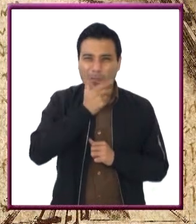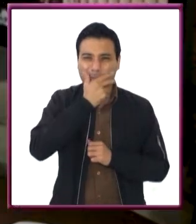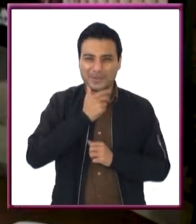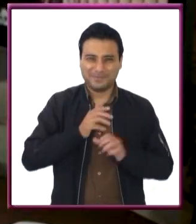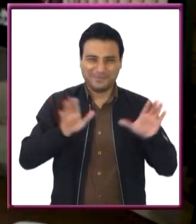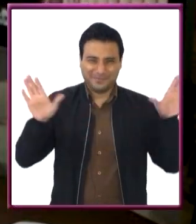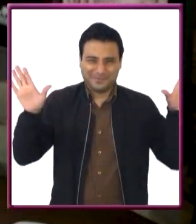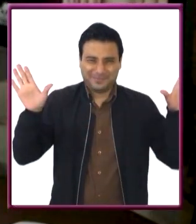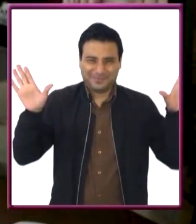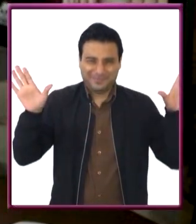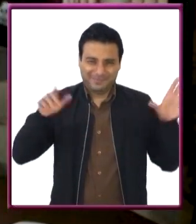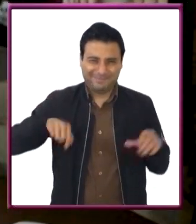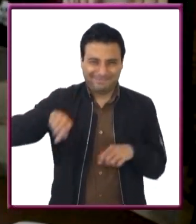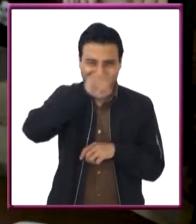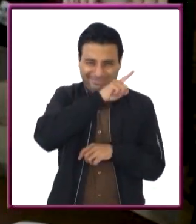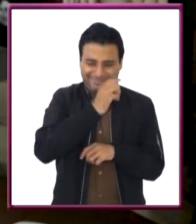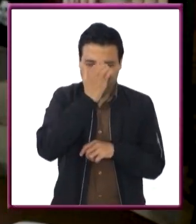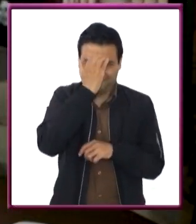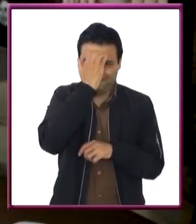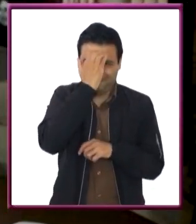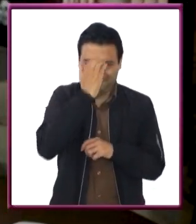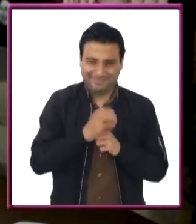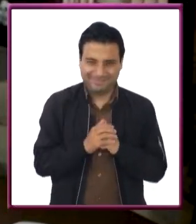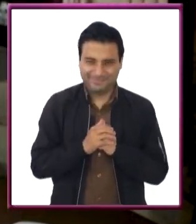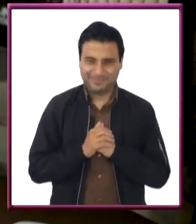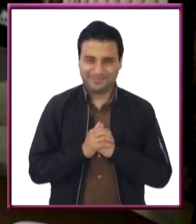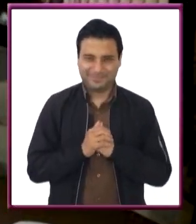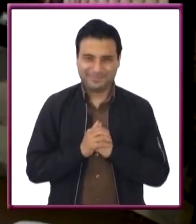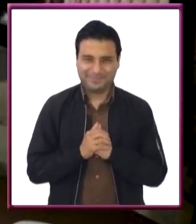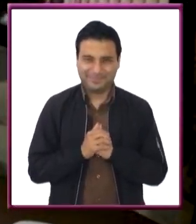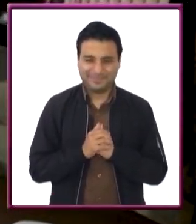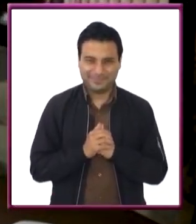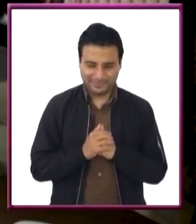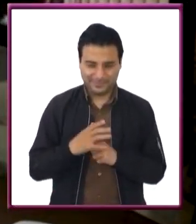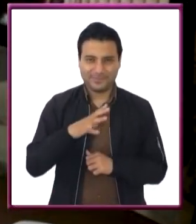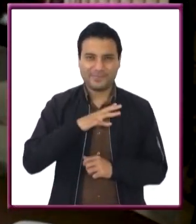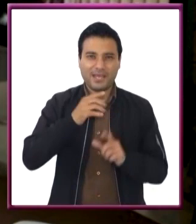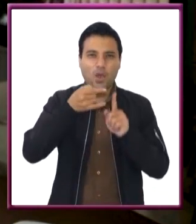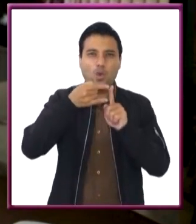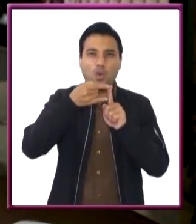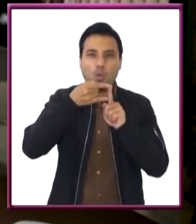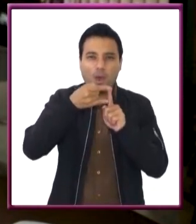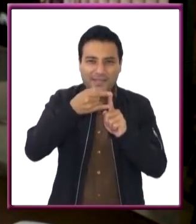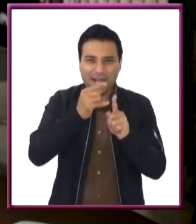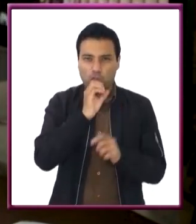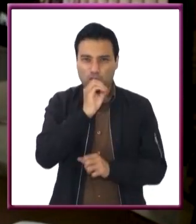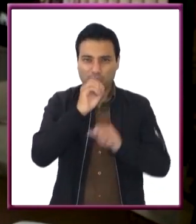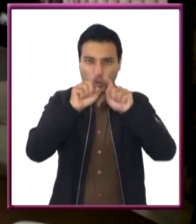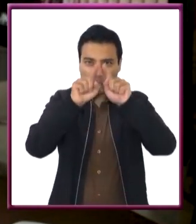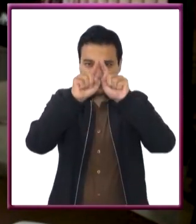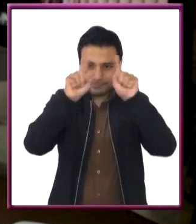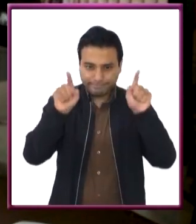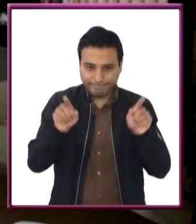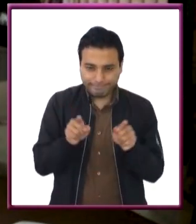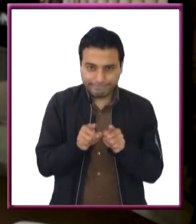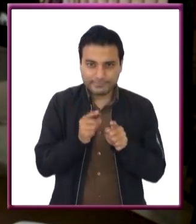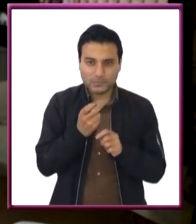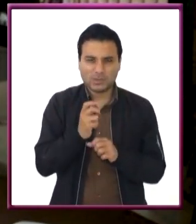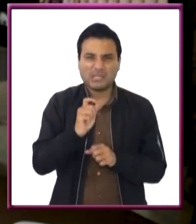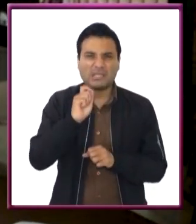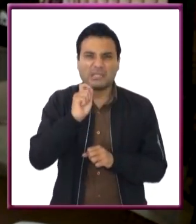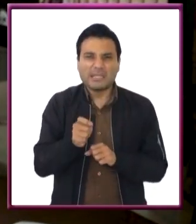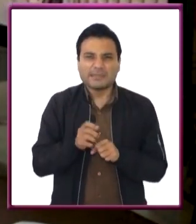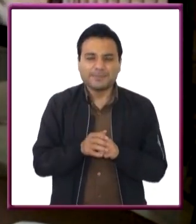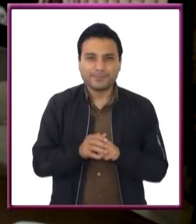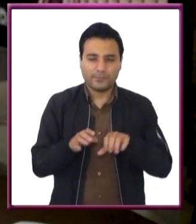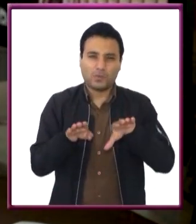humano con las extremidades tocando tanto un cuadrado como un círculo, bueno, lo usó para